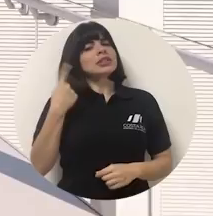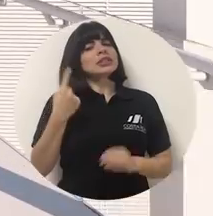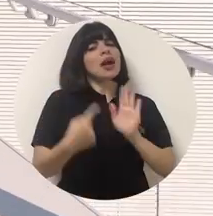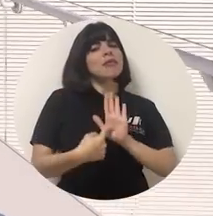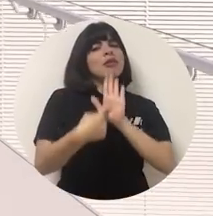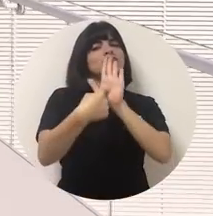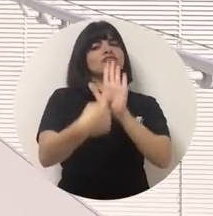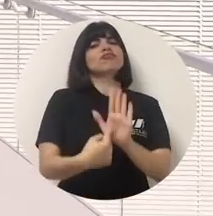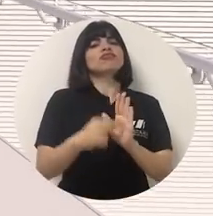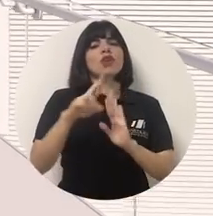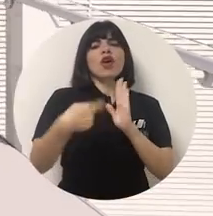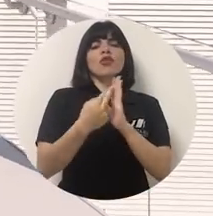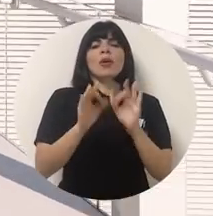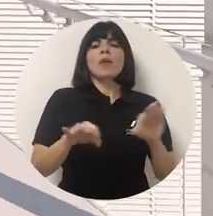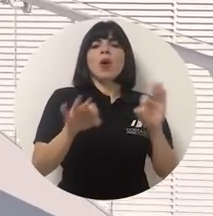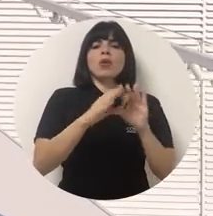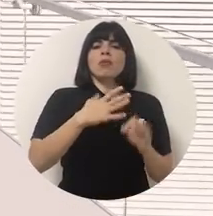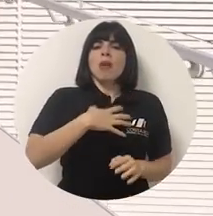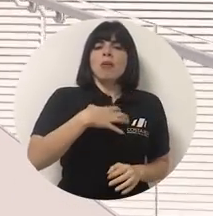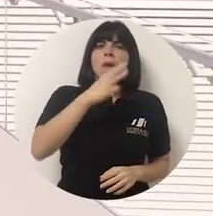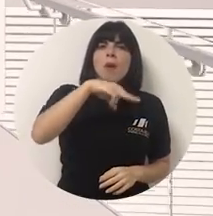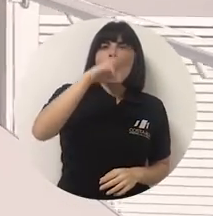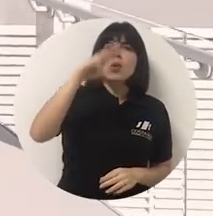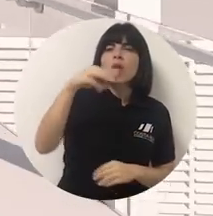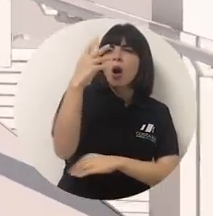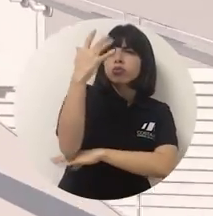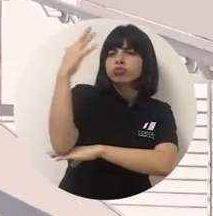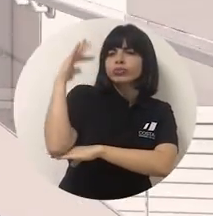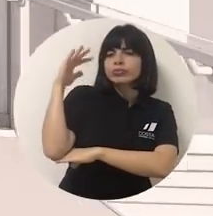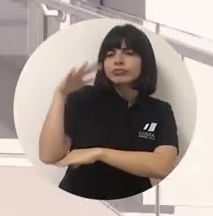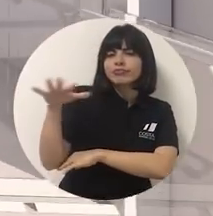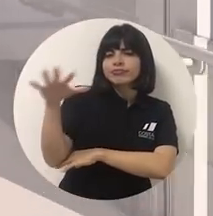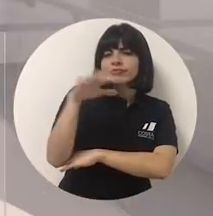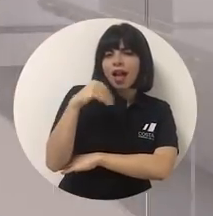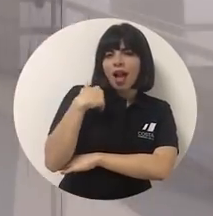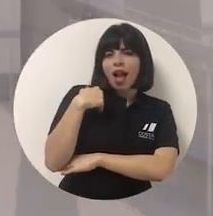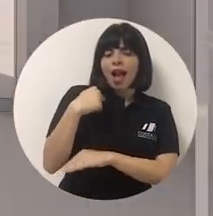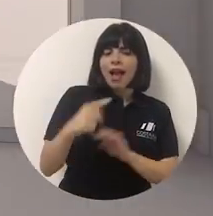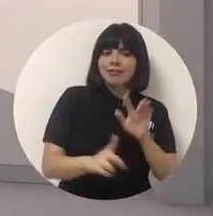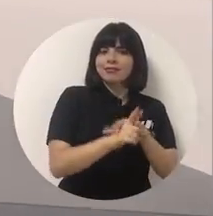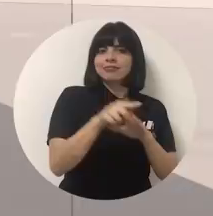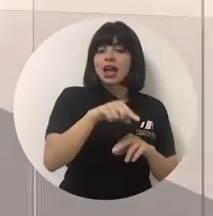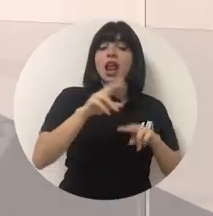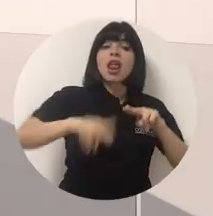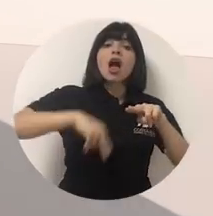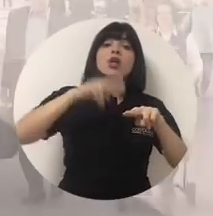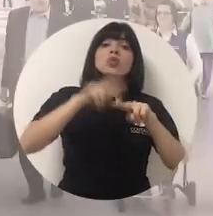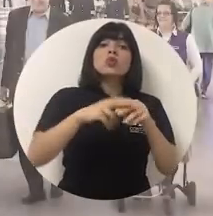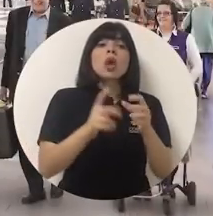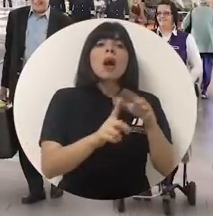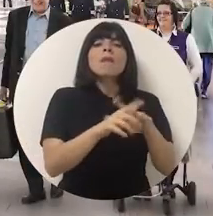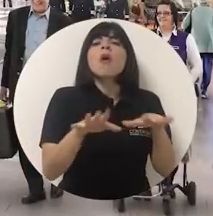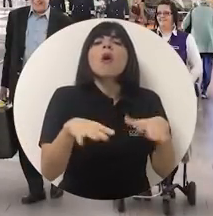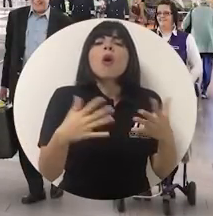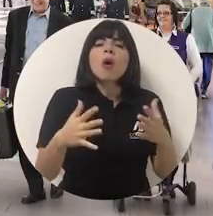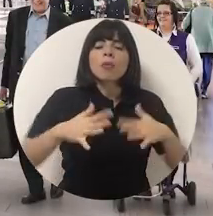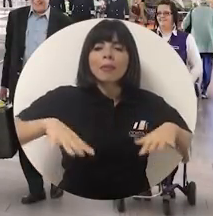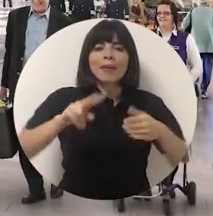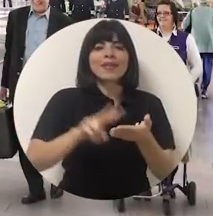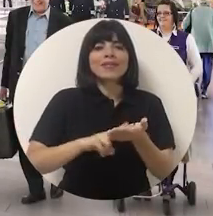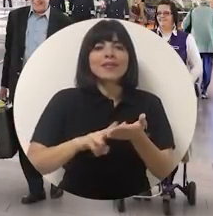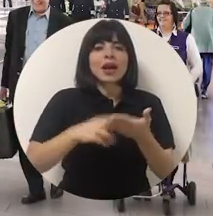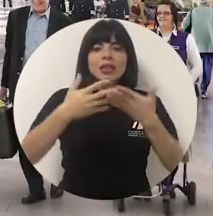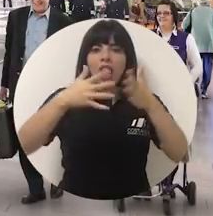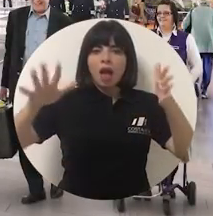siempre el protagonismo de sus montañas y bosques en todos sus horizontes. La naturaleza se presenta mediante la integración de espacios verdes